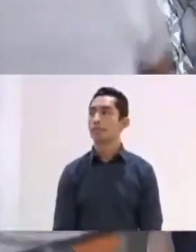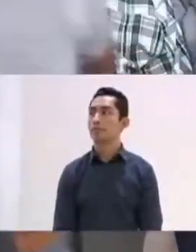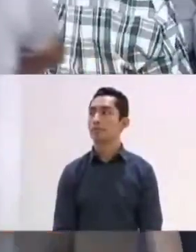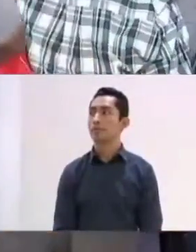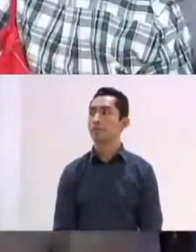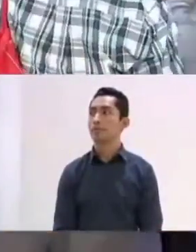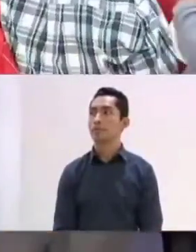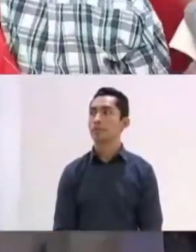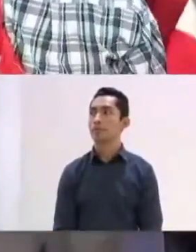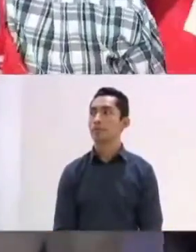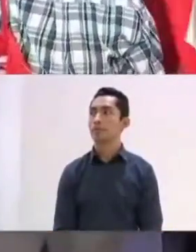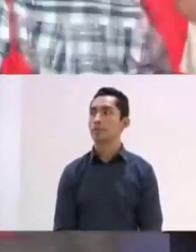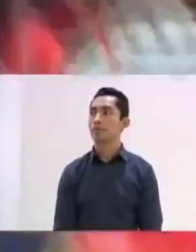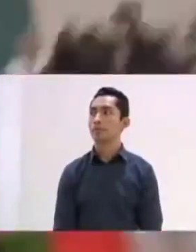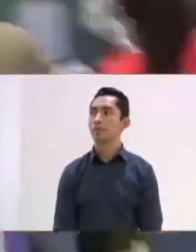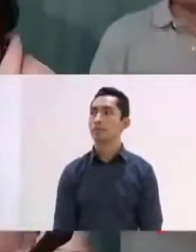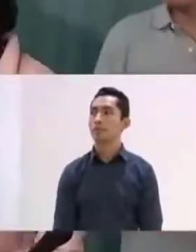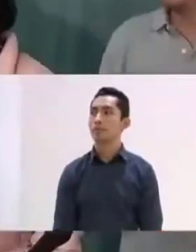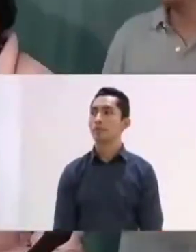Bueno.